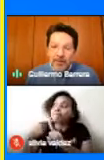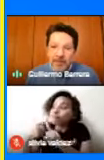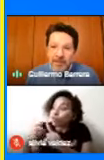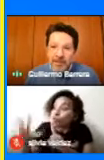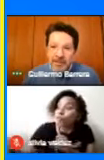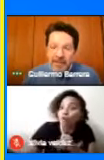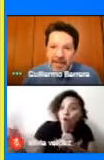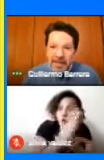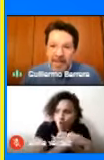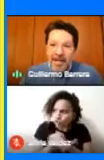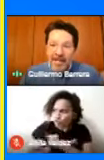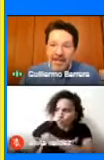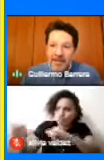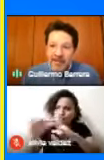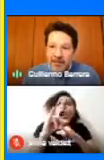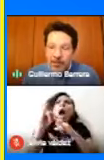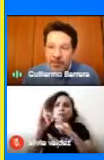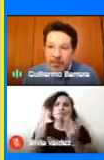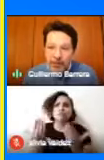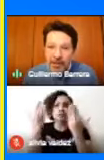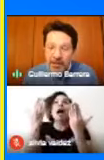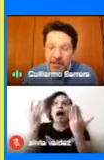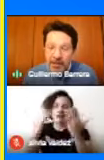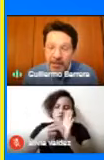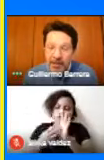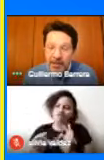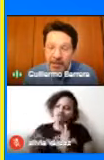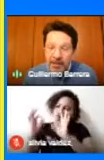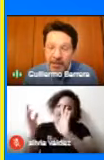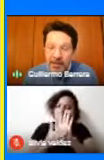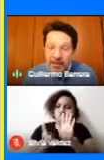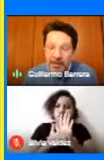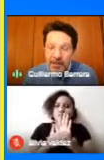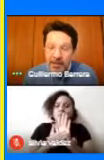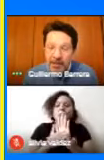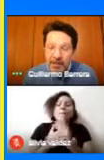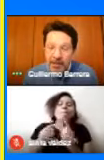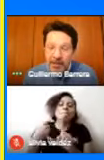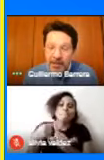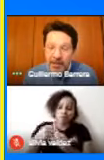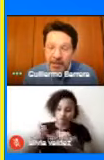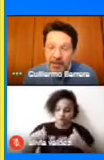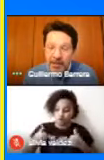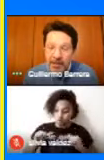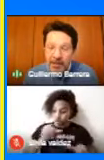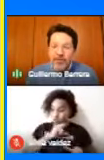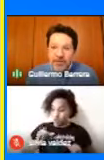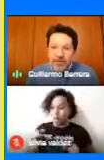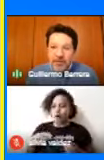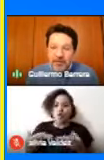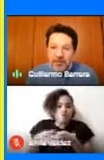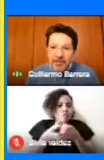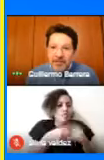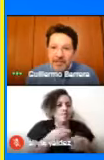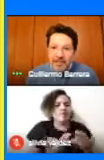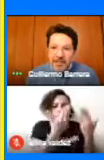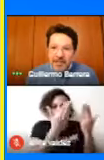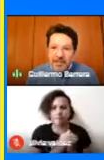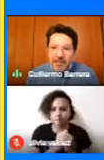al tiempo, se garantizan también los beneficios individuales. Y este